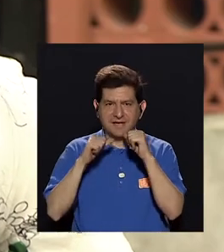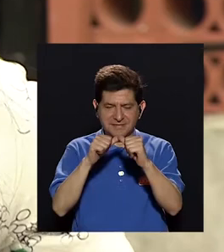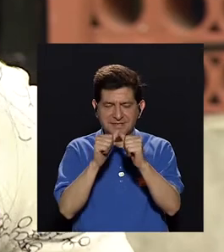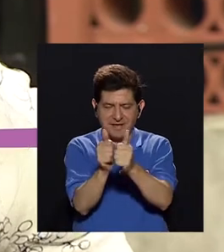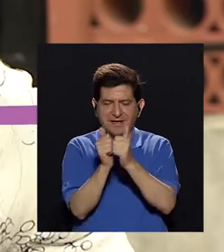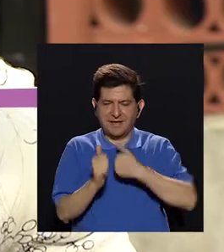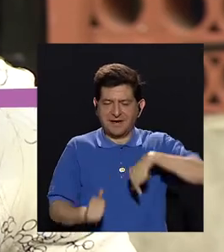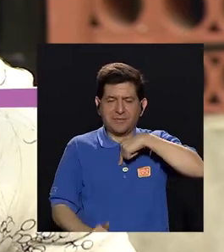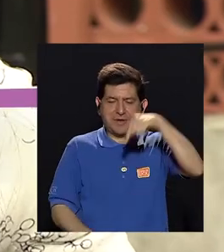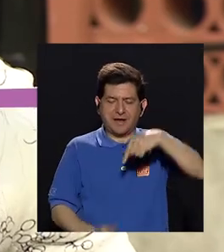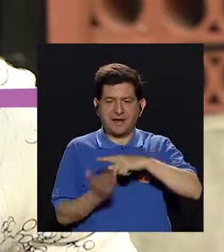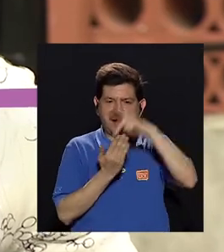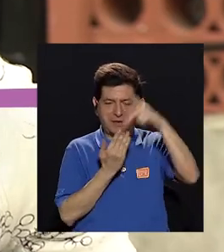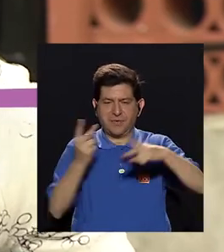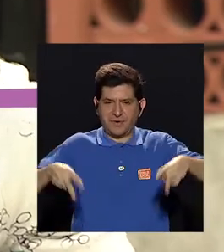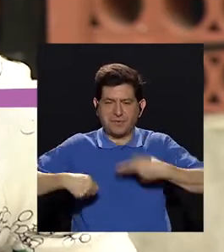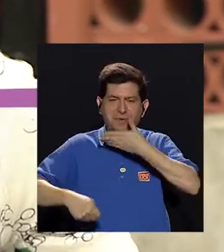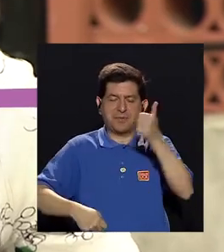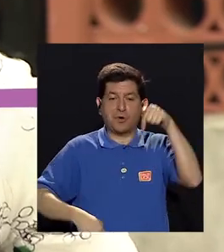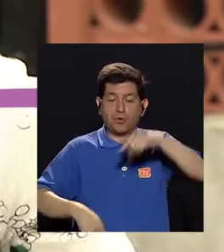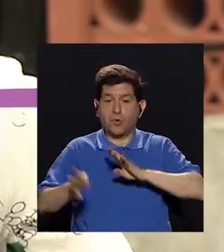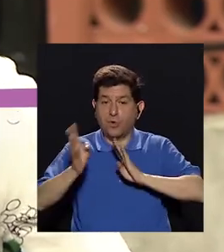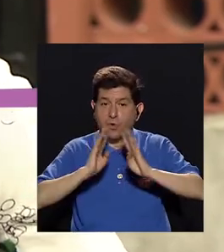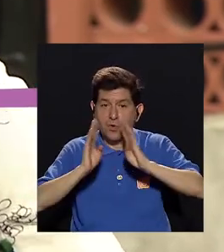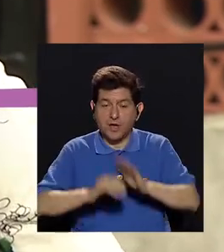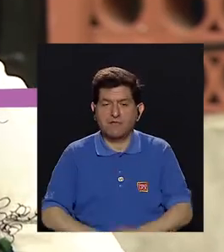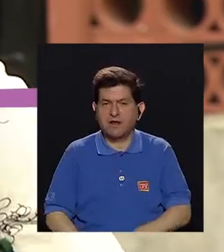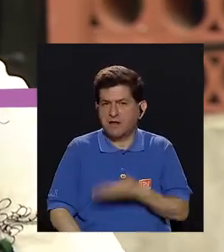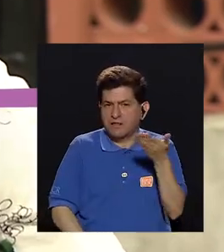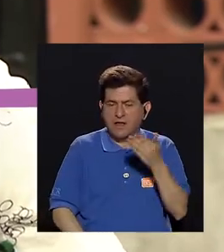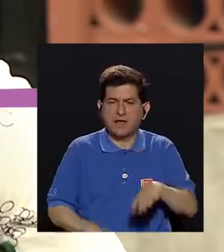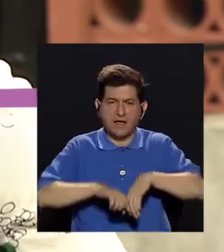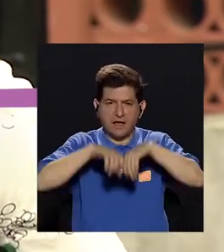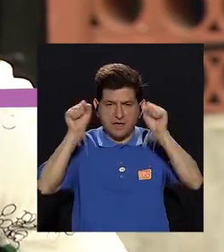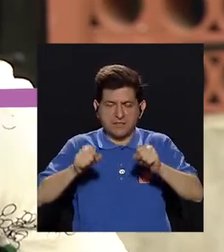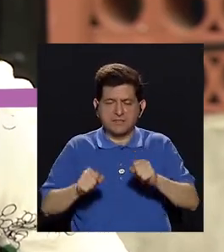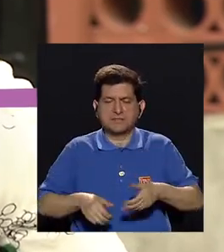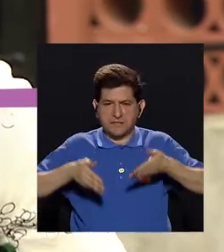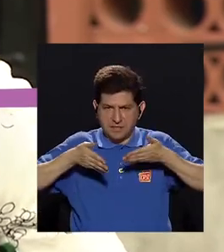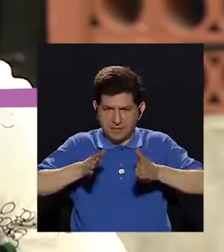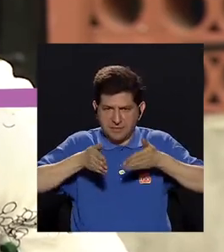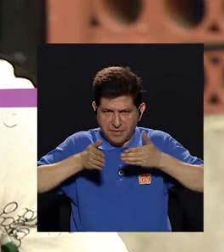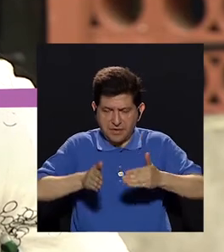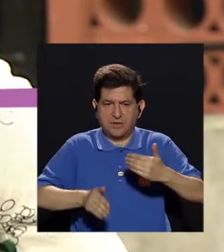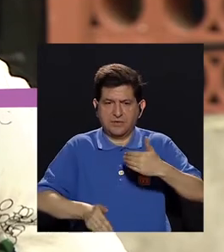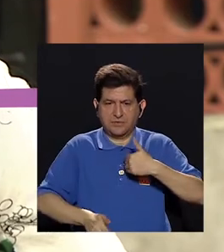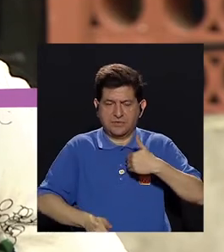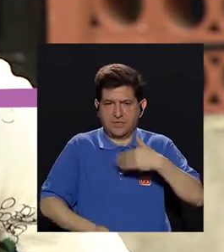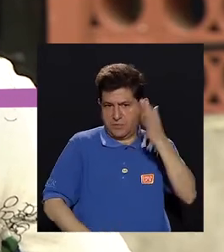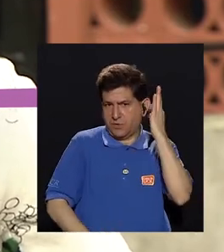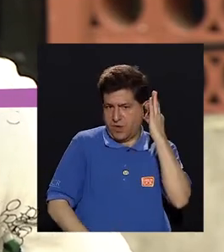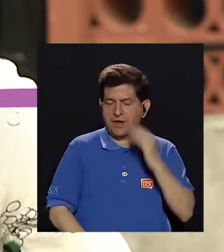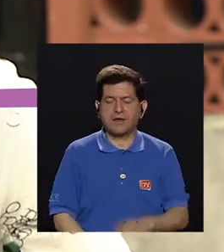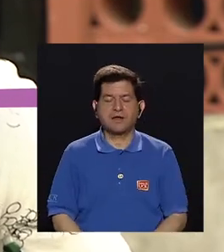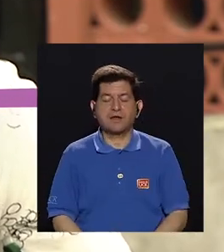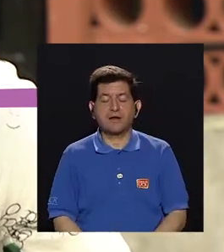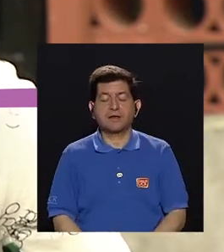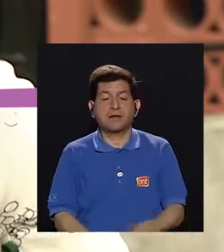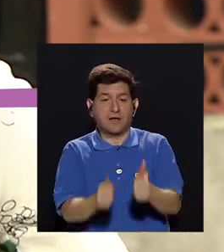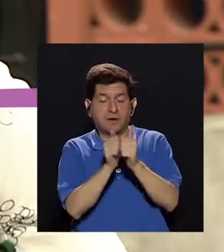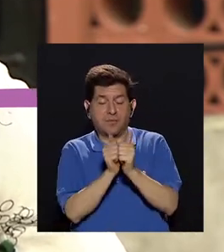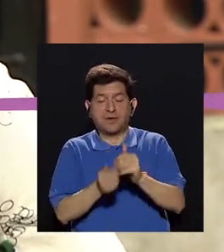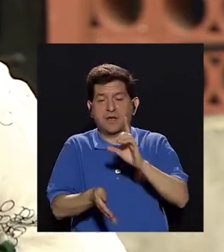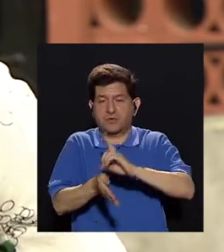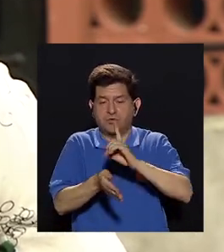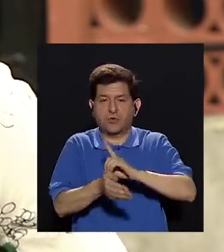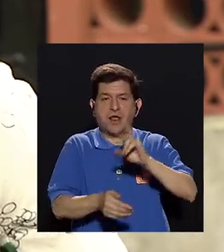Gracias por continuar con nosotros en Vivir Mejor. El día de hoy conversando acerca del sistema reproductor femenino. Para ello nos acompaña